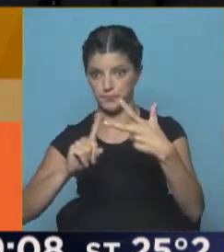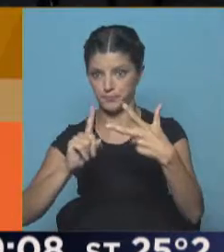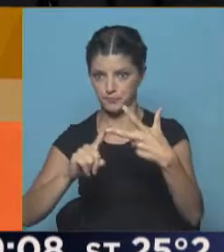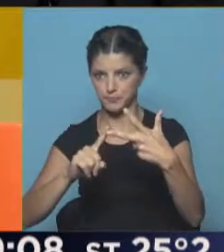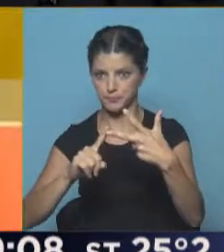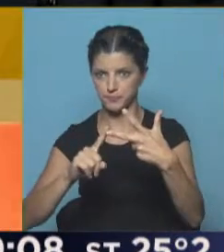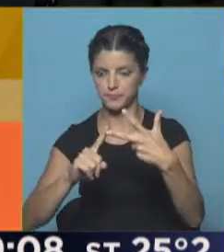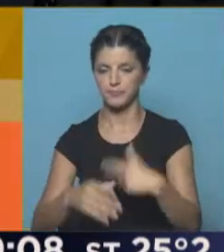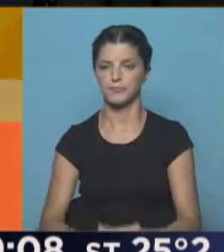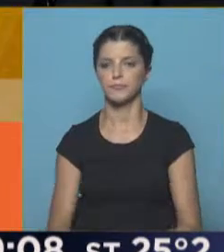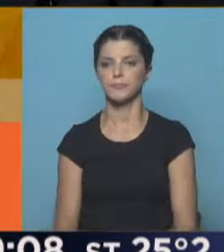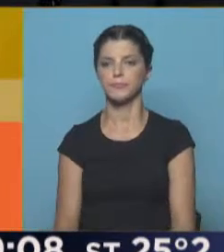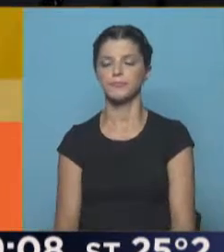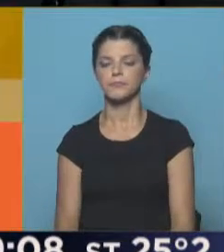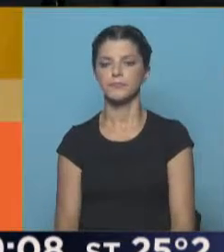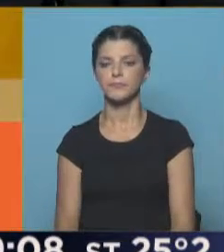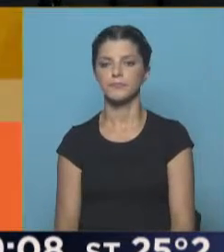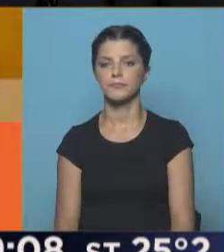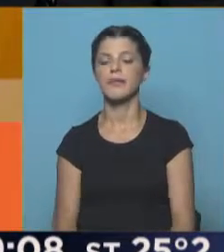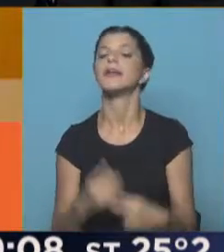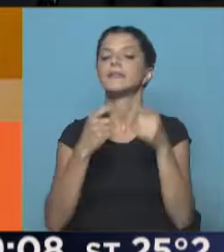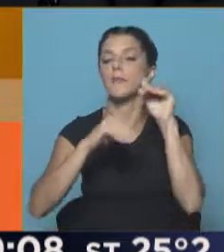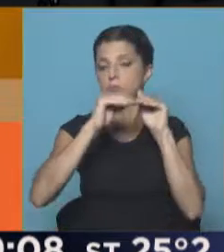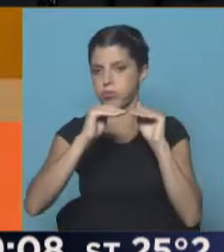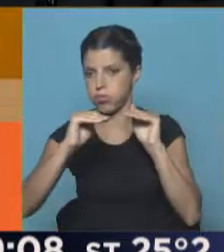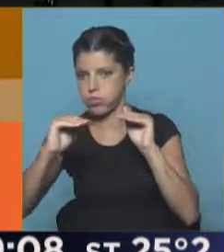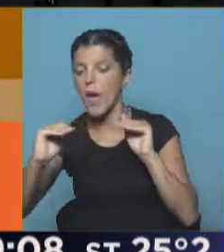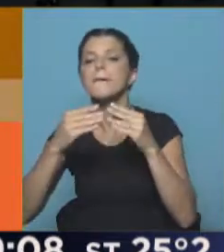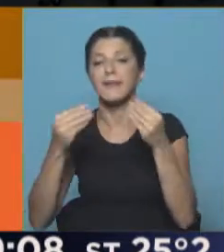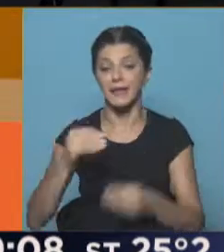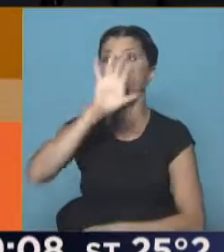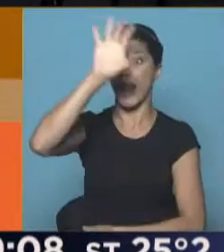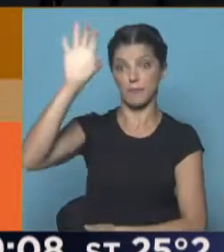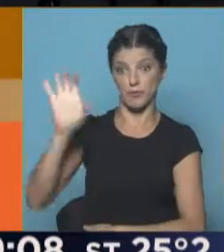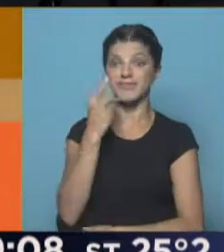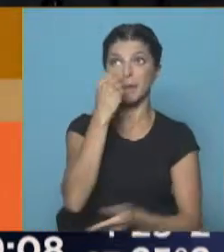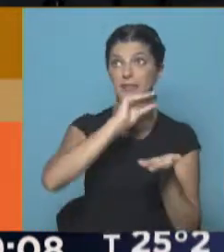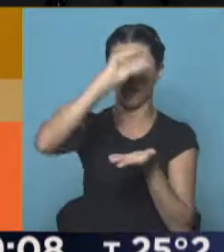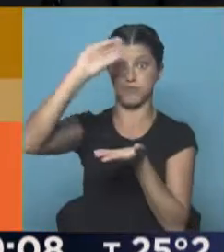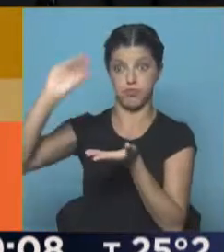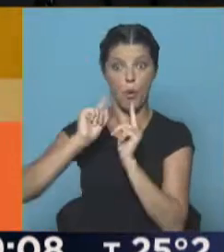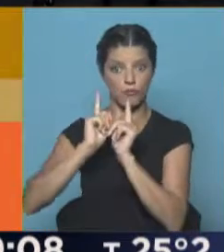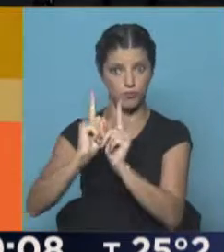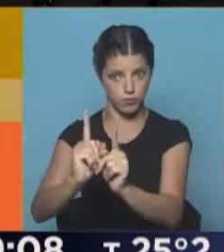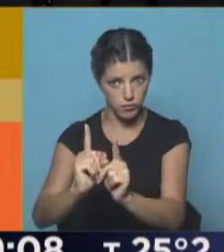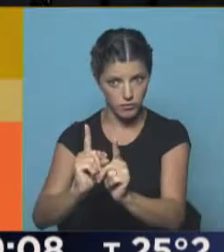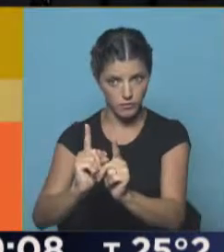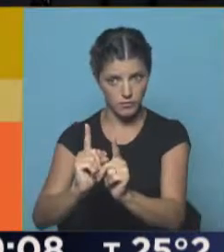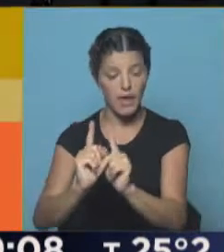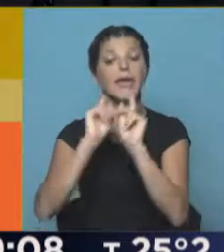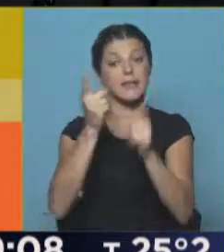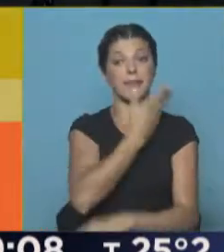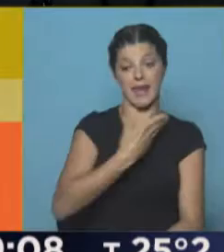que tener un sano equilibrio para que no se desfinancien las provincias, para que no se descalce financieramente el